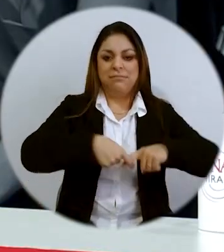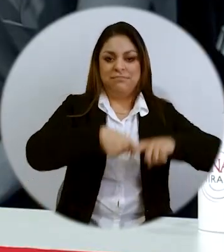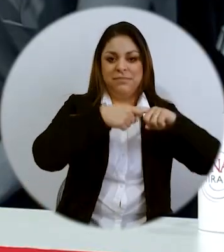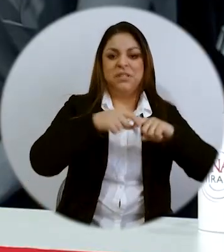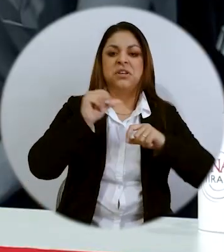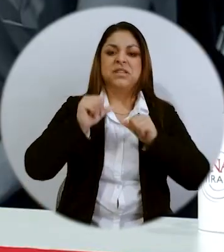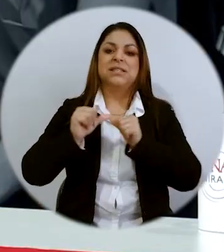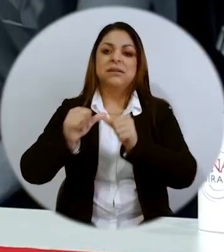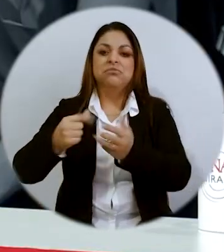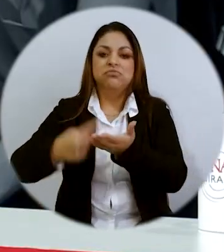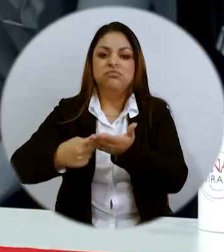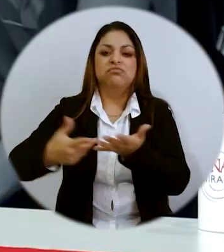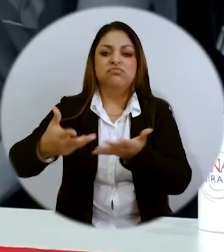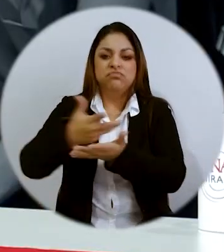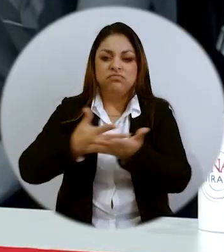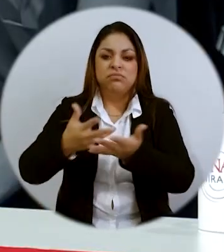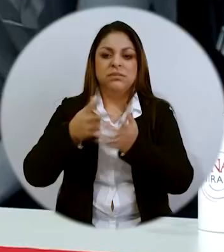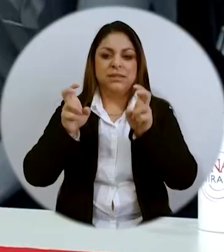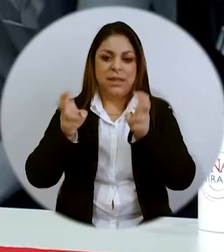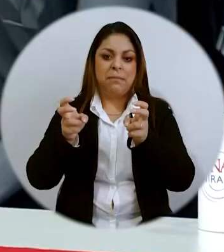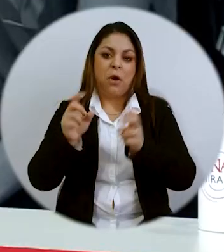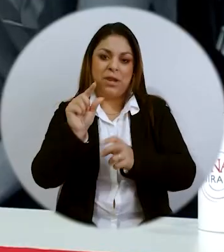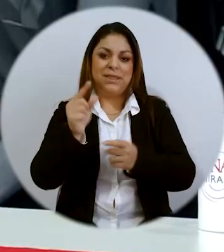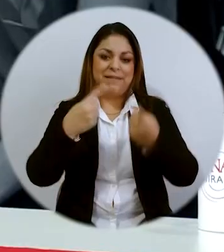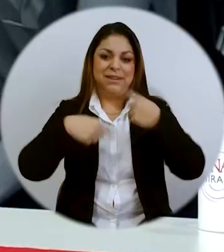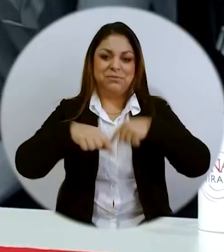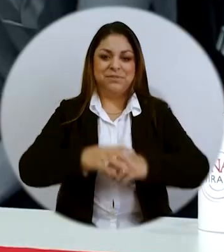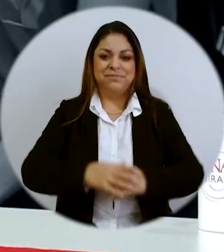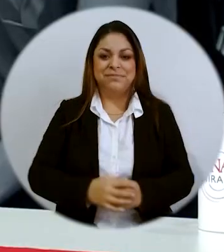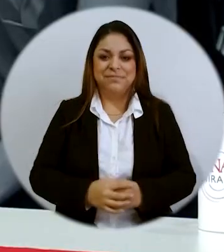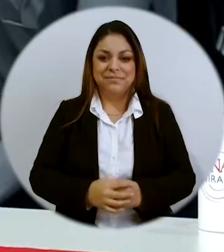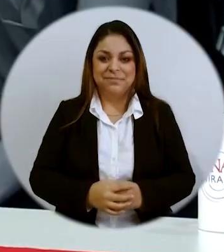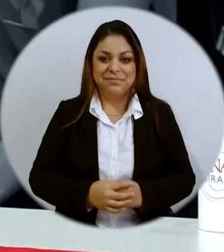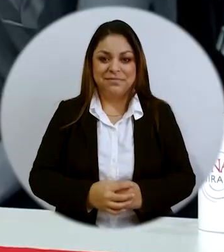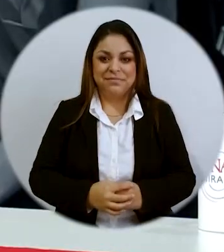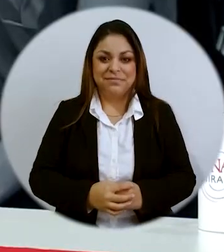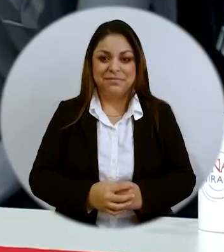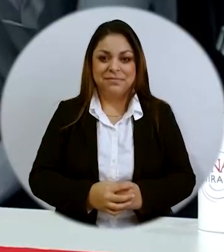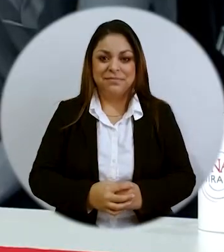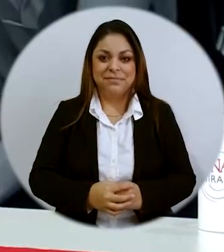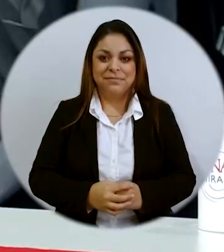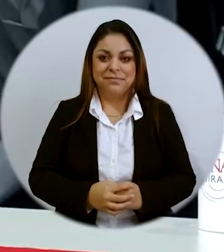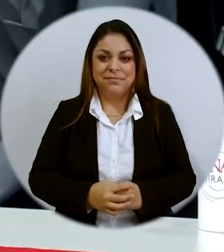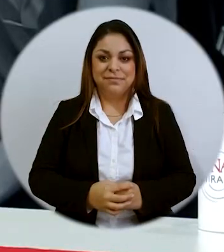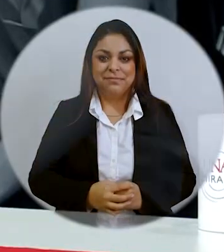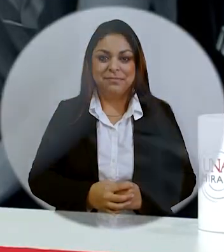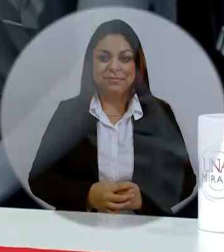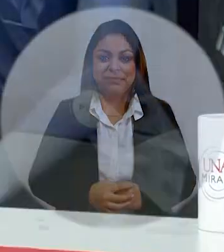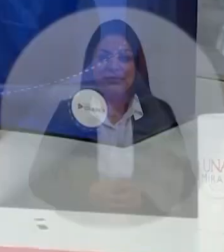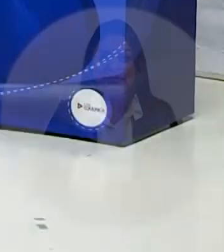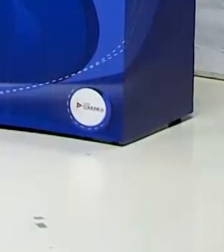en detalle sobre el tema de inteligencia artificial al regresar de la pausa. Quédese con nosotros, ya volvemos.